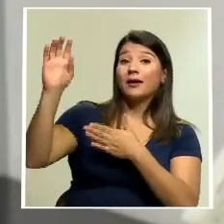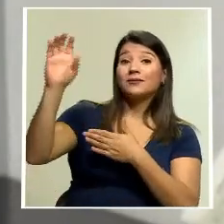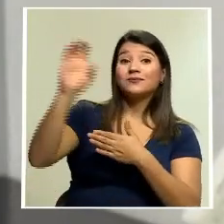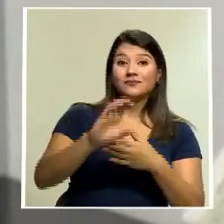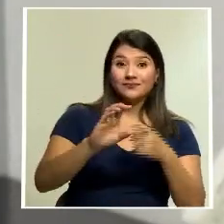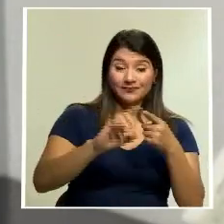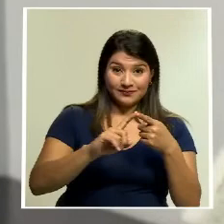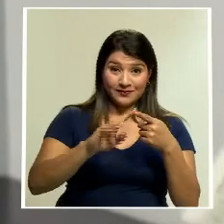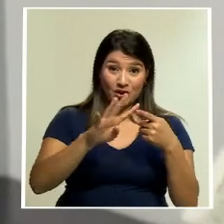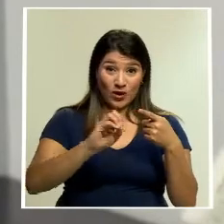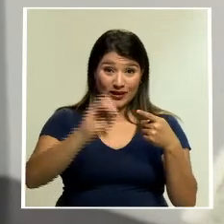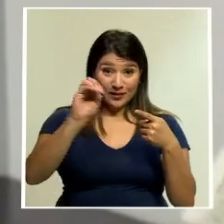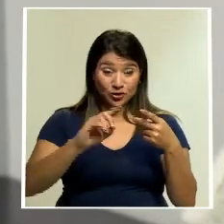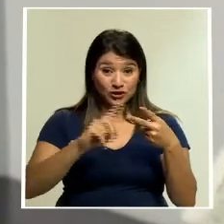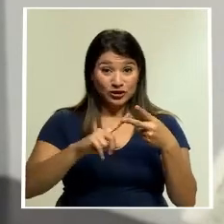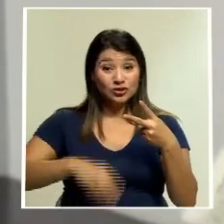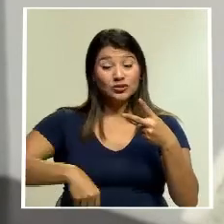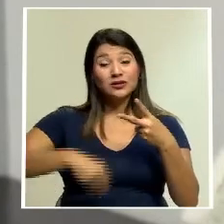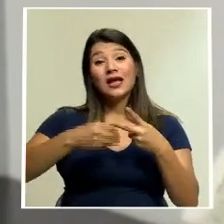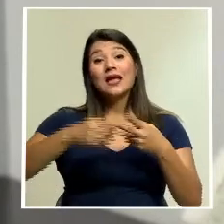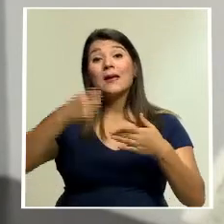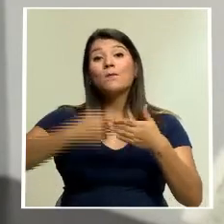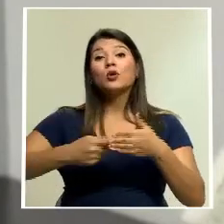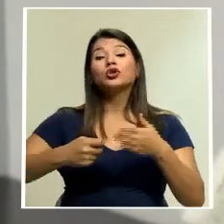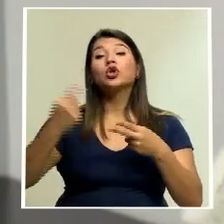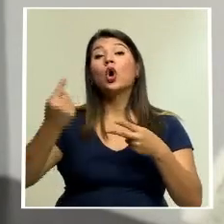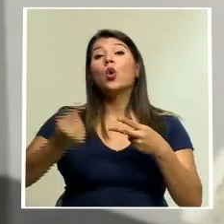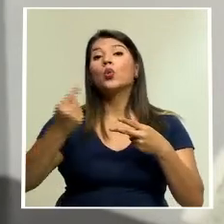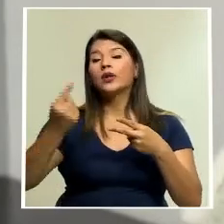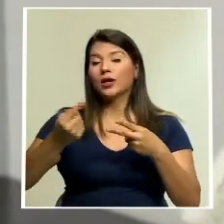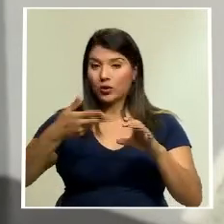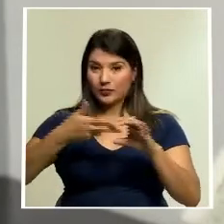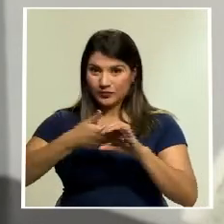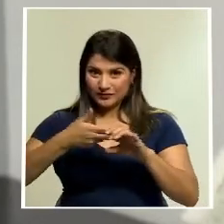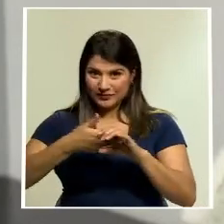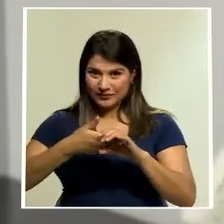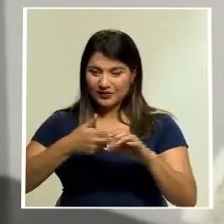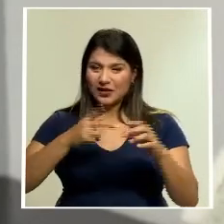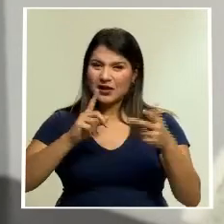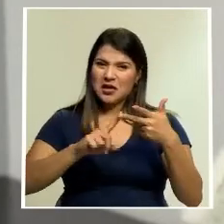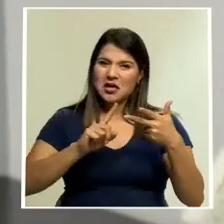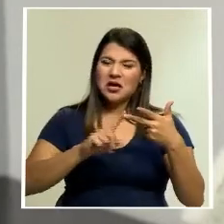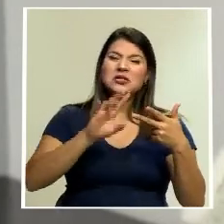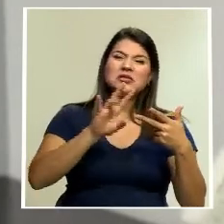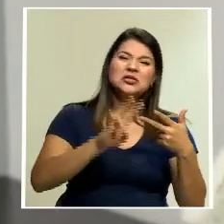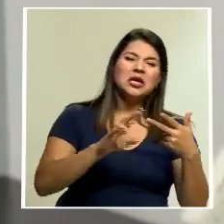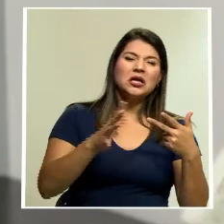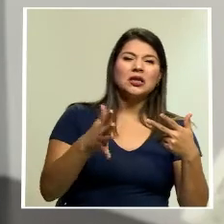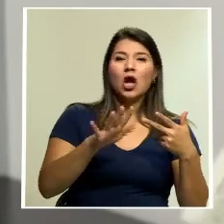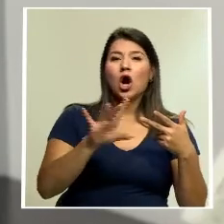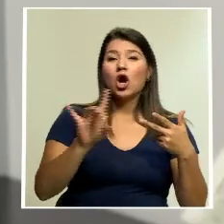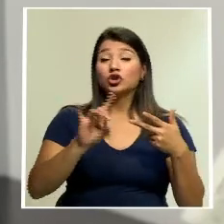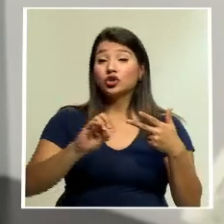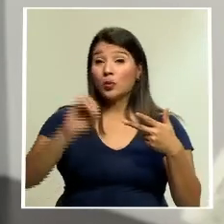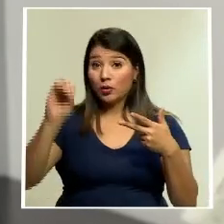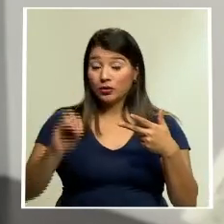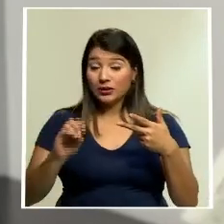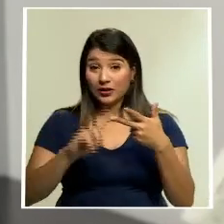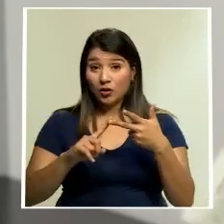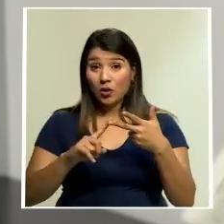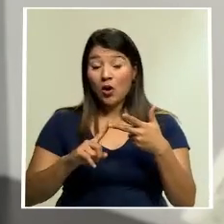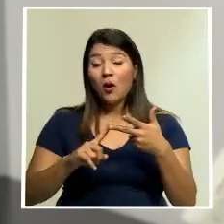impuesto único de los combustibles. Entre un 7 y un 8% se invierte